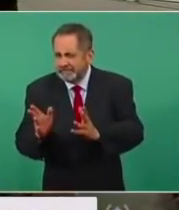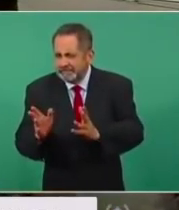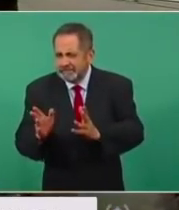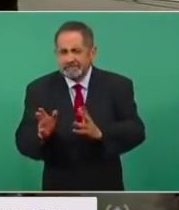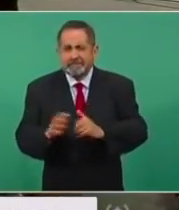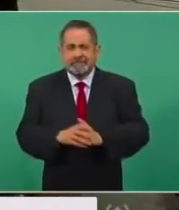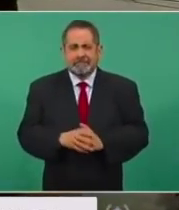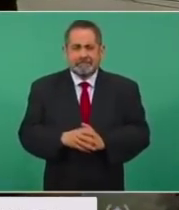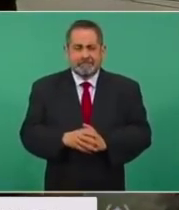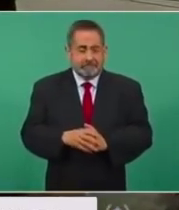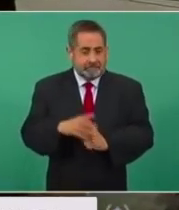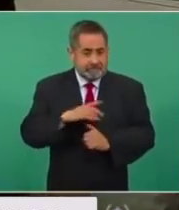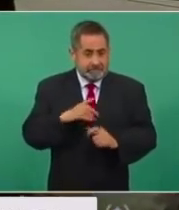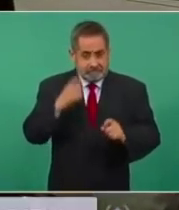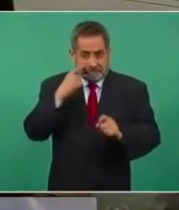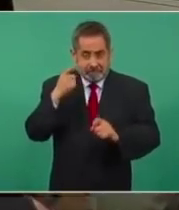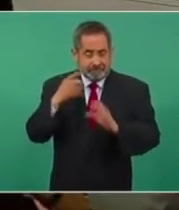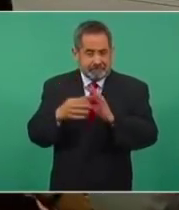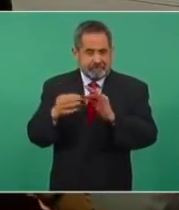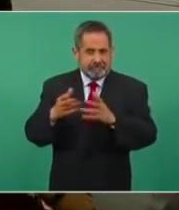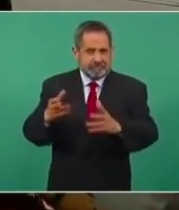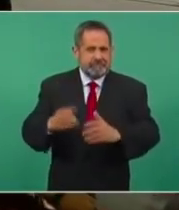¿Hay beisbolista? Sí, a ver.